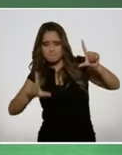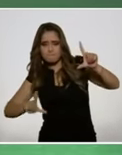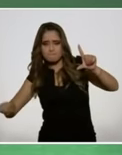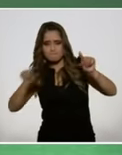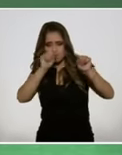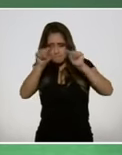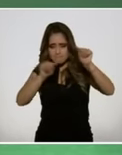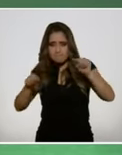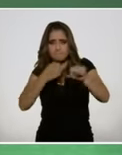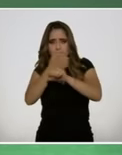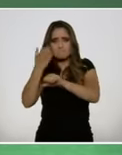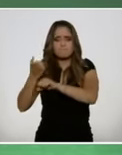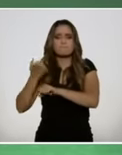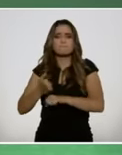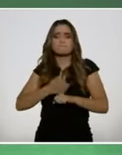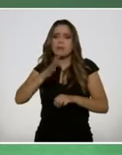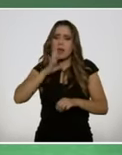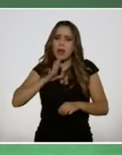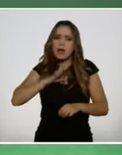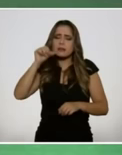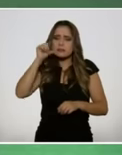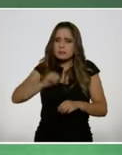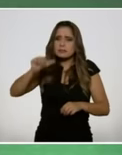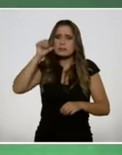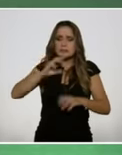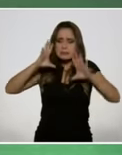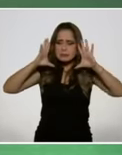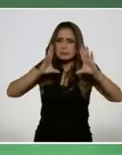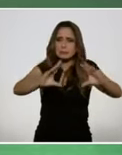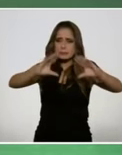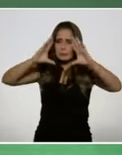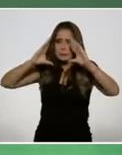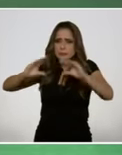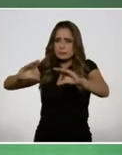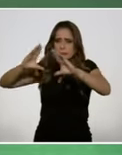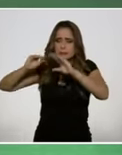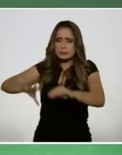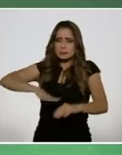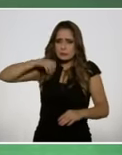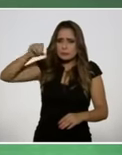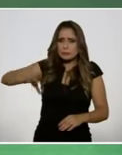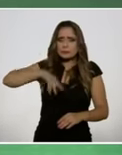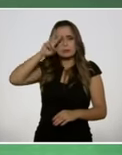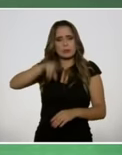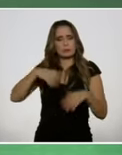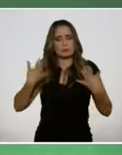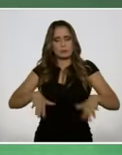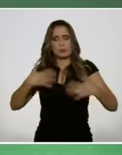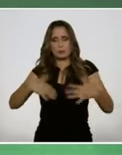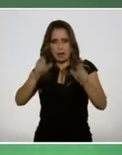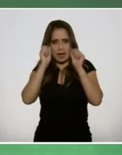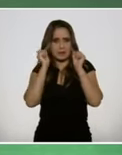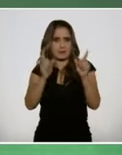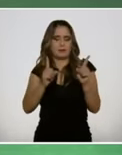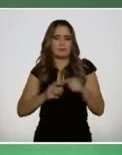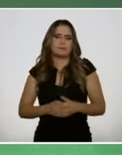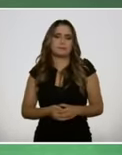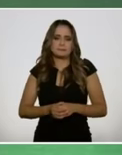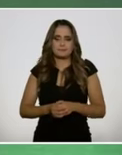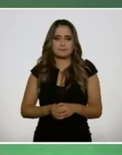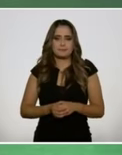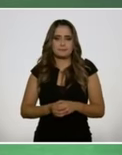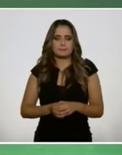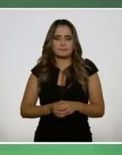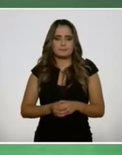país realizaron con más voluntad que recursos es simplemente admirable. Reseñemos tan